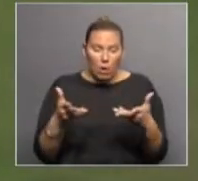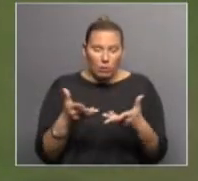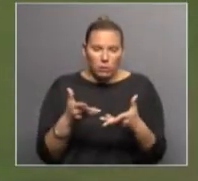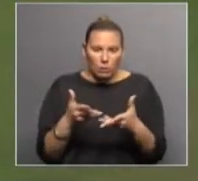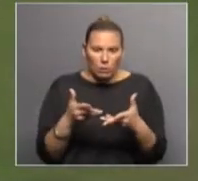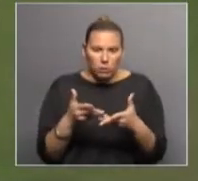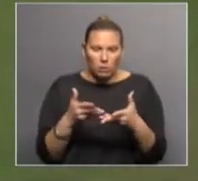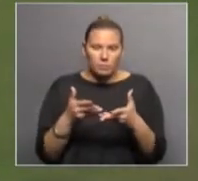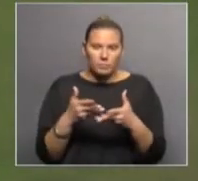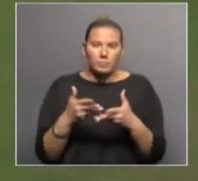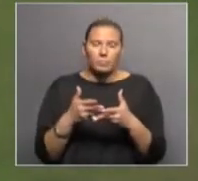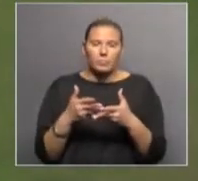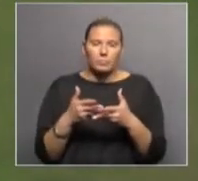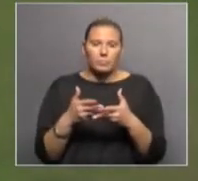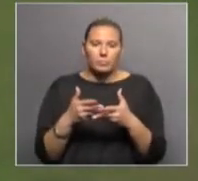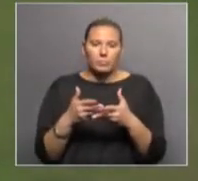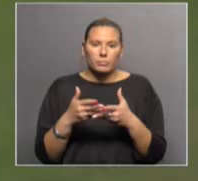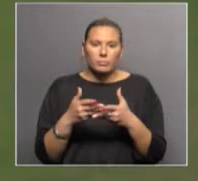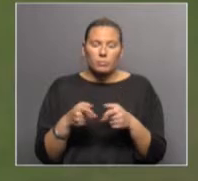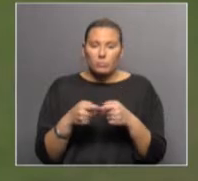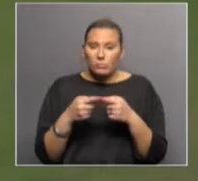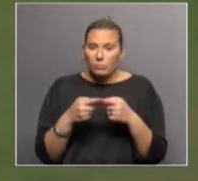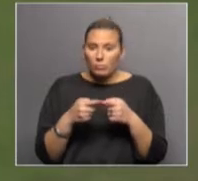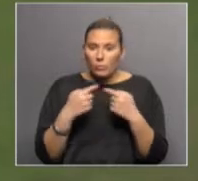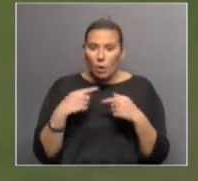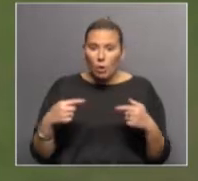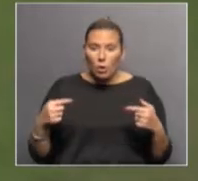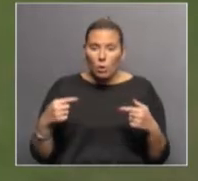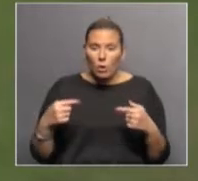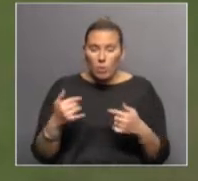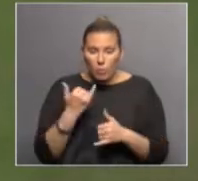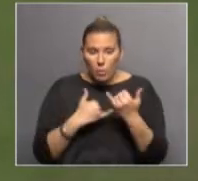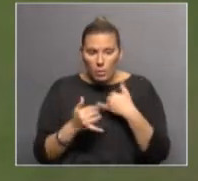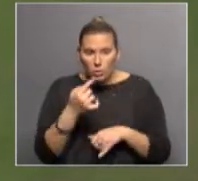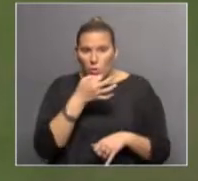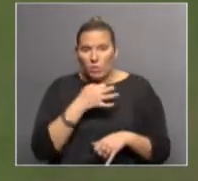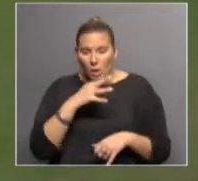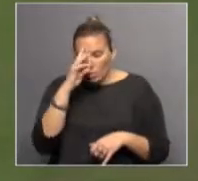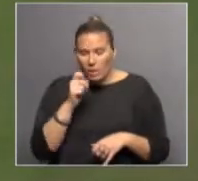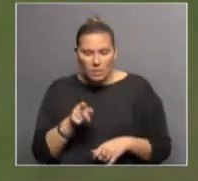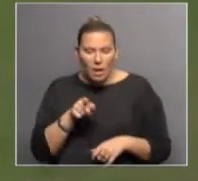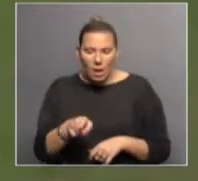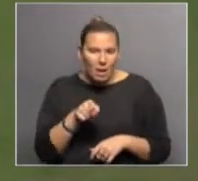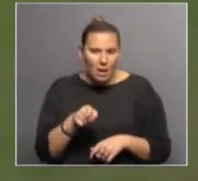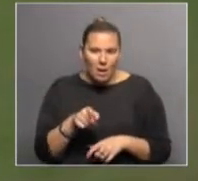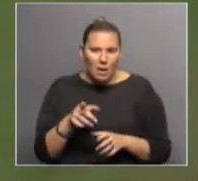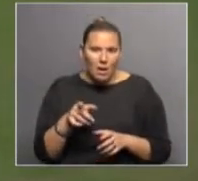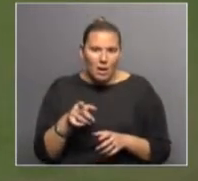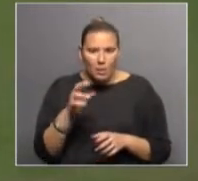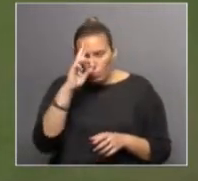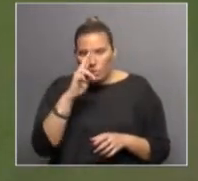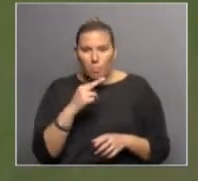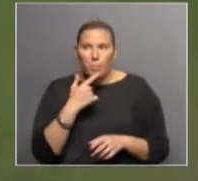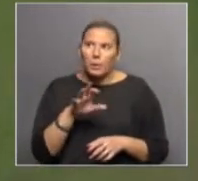tenemos ciertamente elementos que nos digan sí o sí que una raza es determinante, es decir, que si ustedes van a